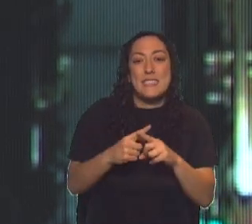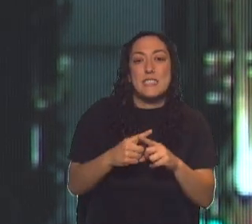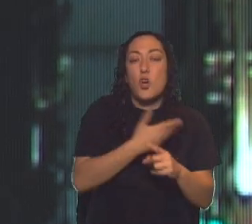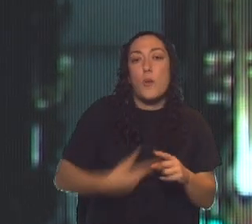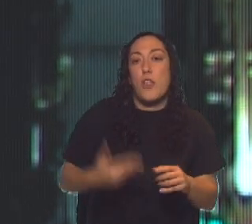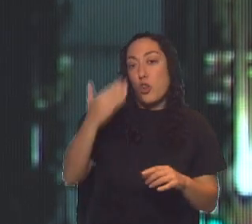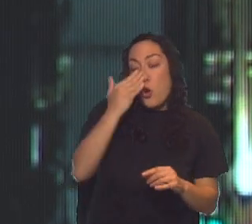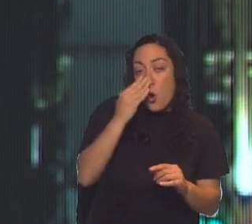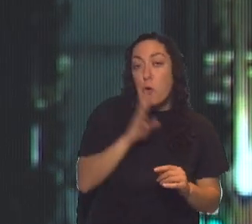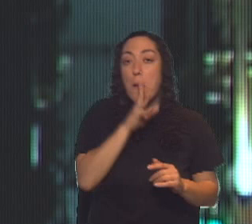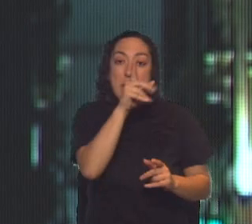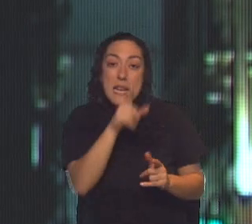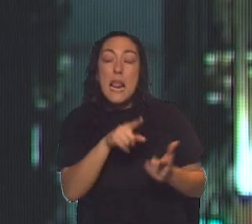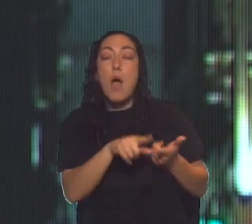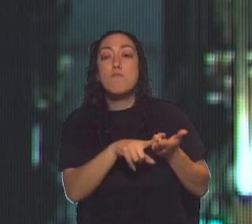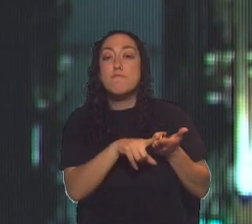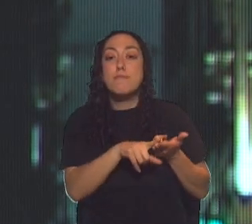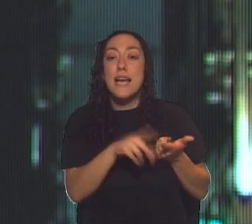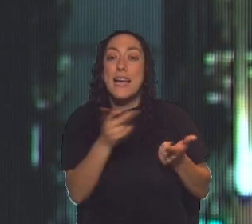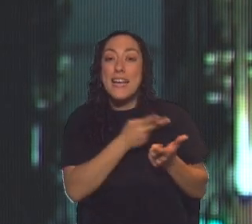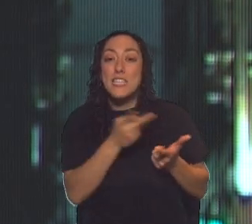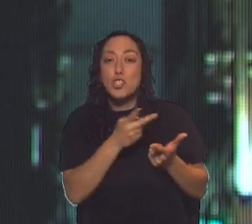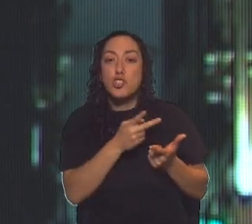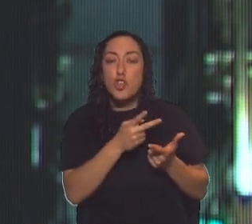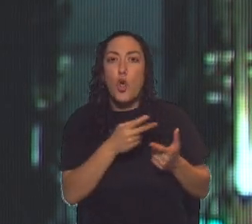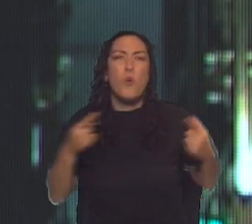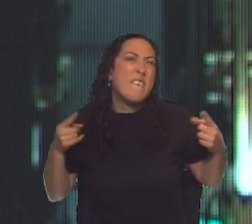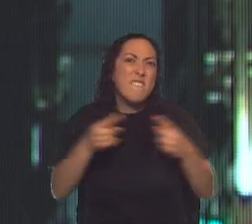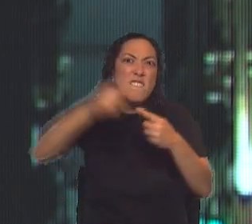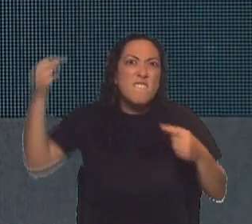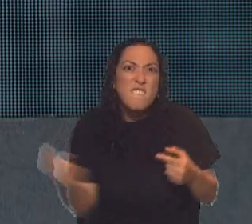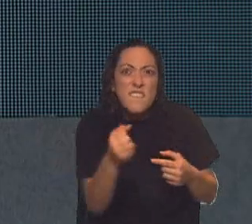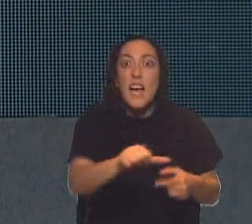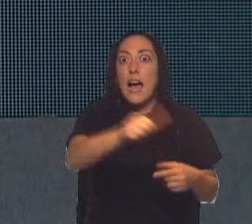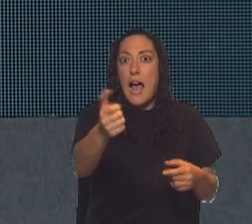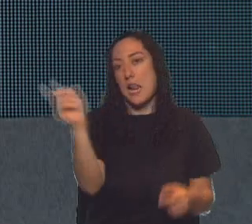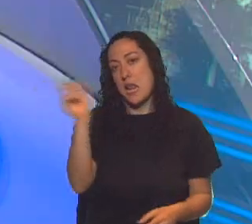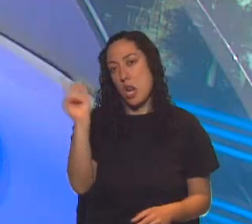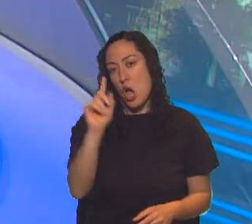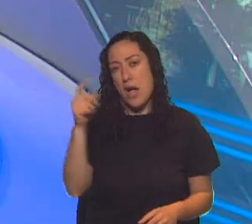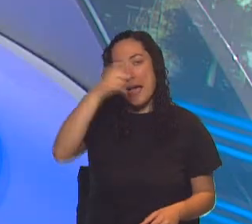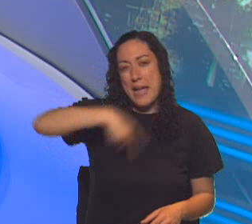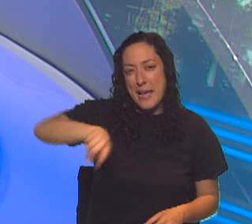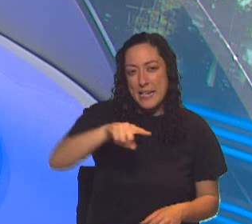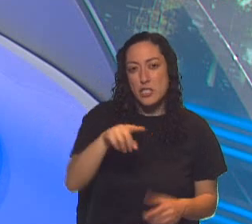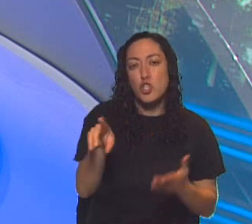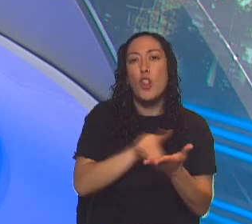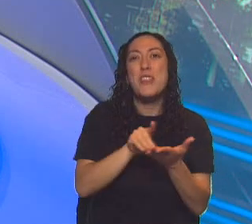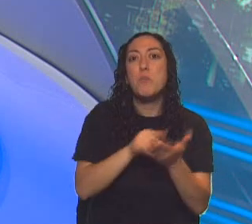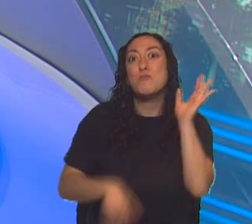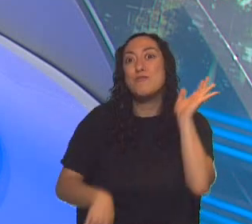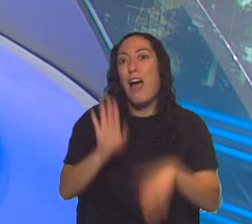como ella no están jugando a ganar las elecciones sino que están jugando a sacar la mayor cantidad de diputados